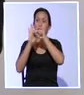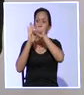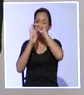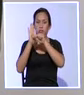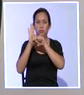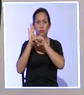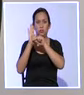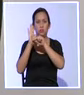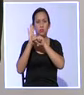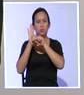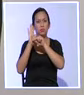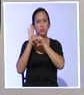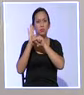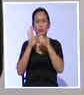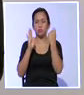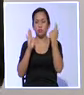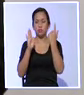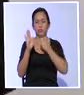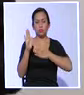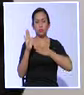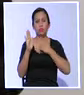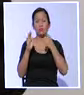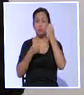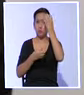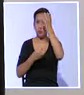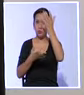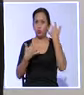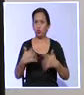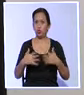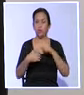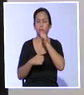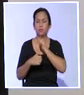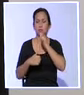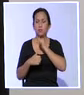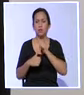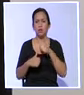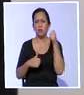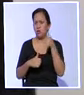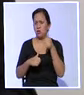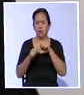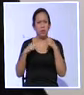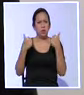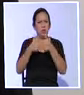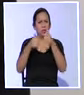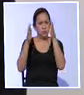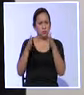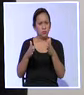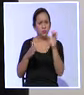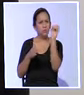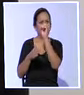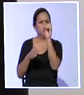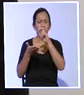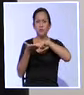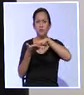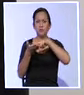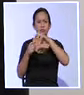nosotros entendamos que existe información reservada en la cual ni los legisladores ni en reuniones especiales